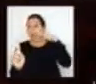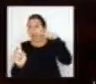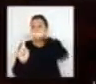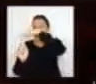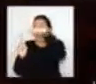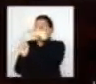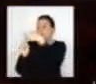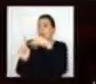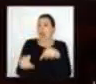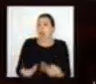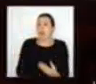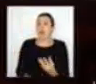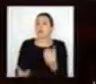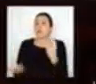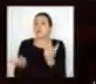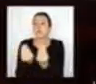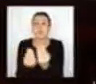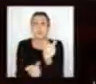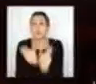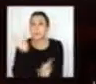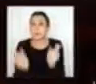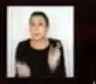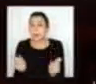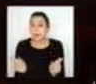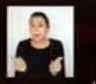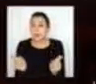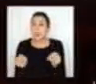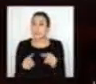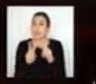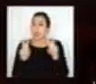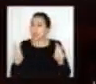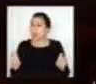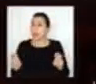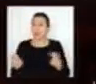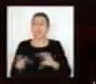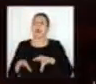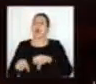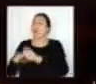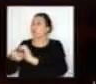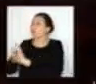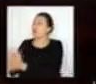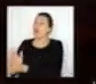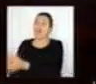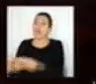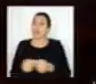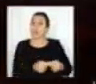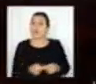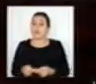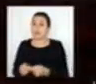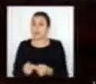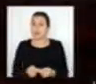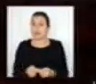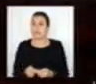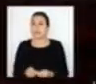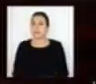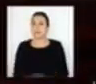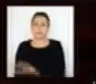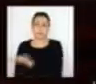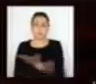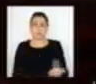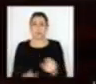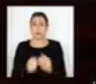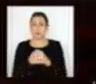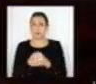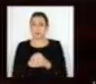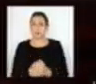de personas y este es un tema transversal a la sociedad, estimados y estimadas colegas. No hay